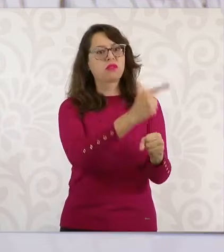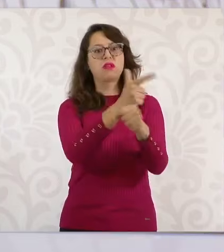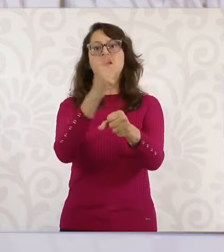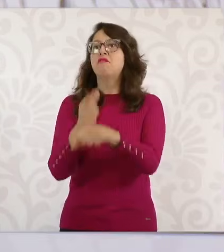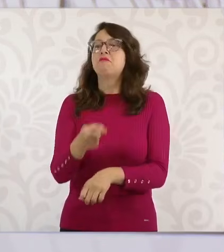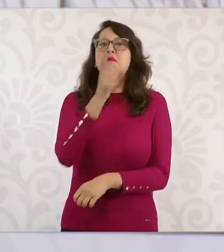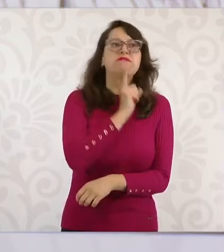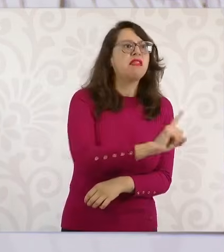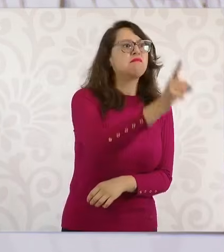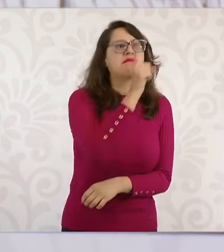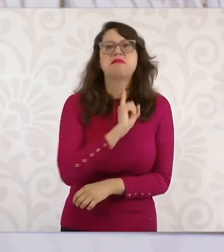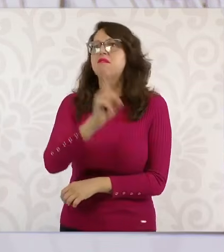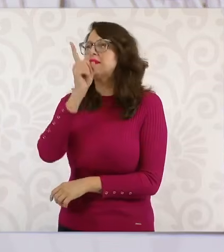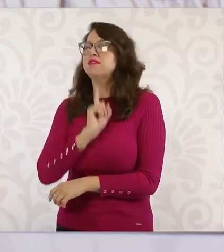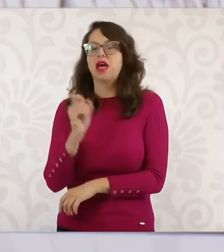redes,